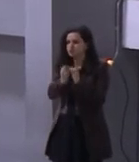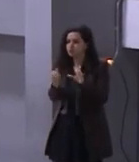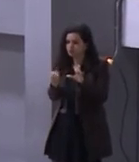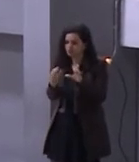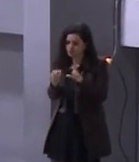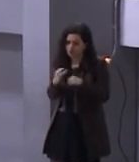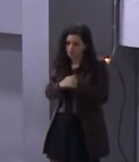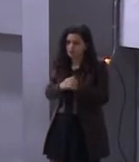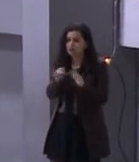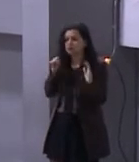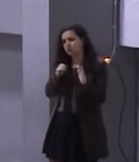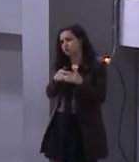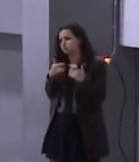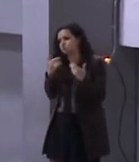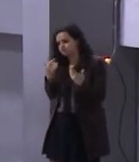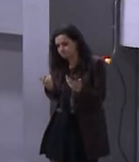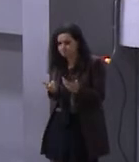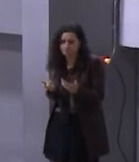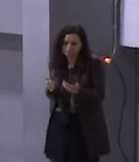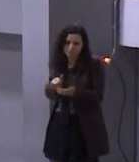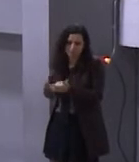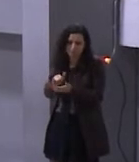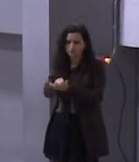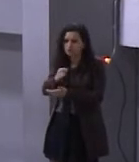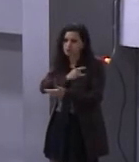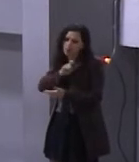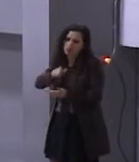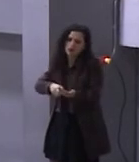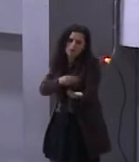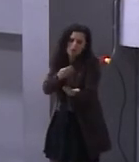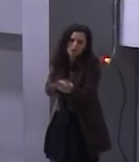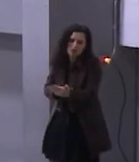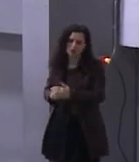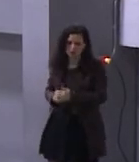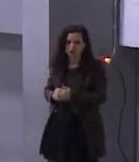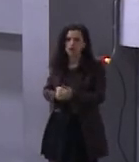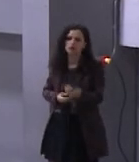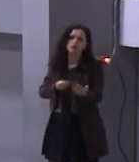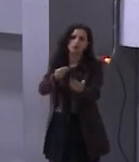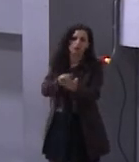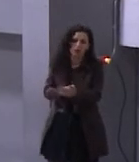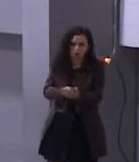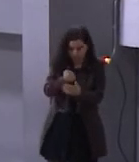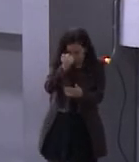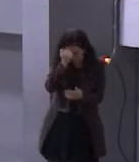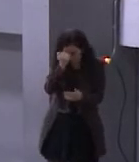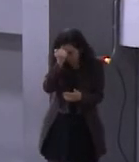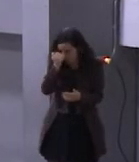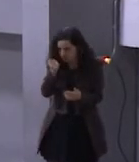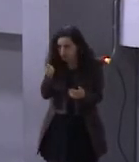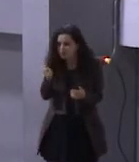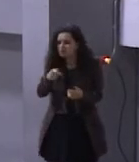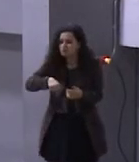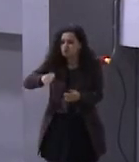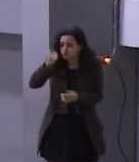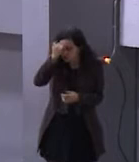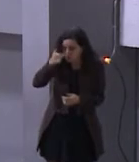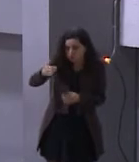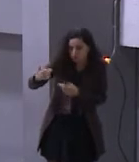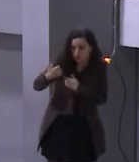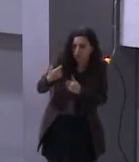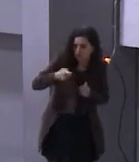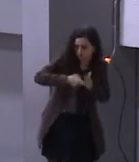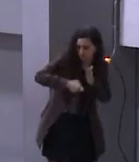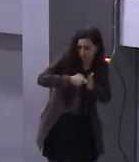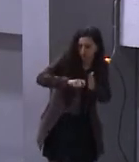licenciatura. Y eso pues tenía o tiene un costo para las universidades, es decir, pagar los profesores que hicieran esas